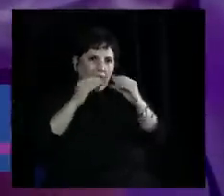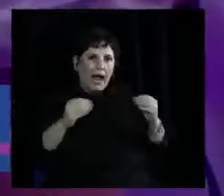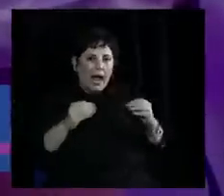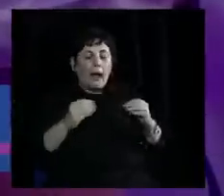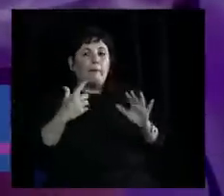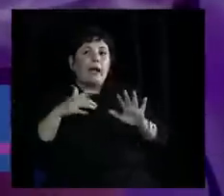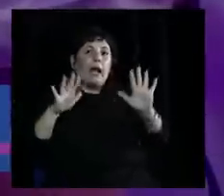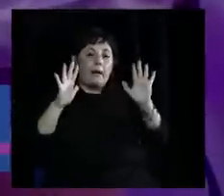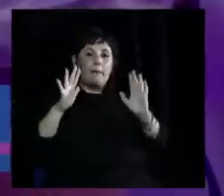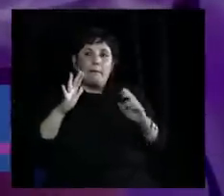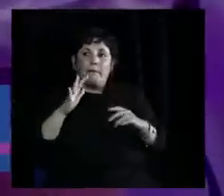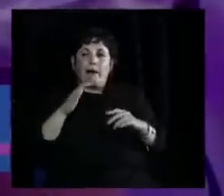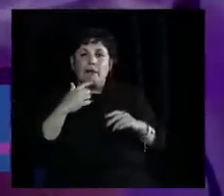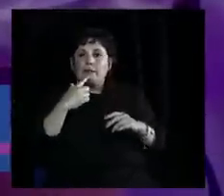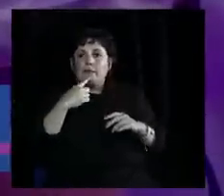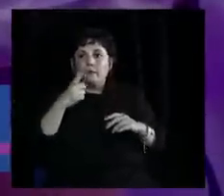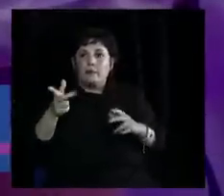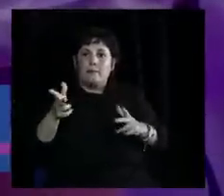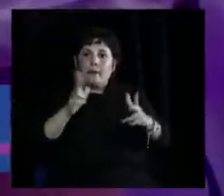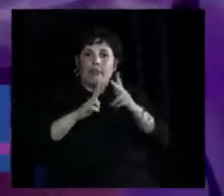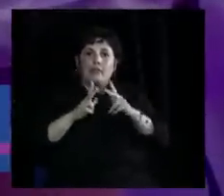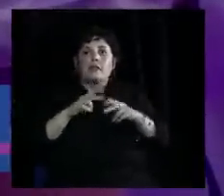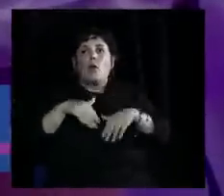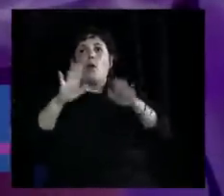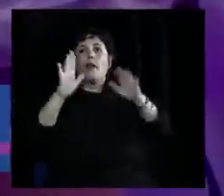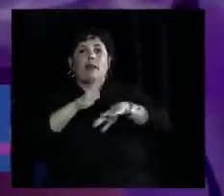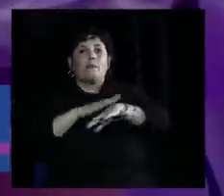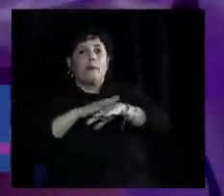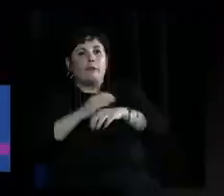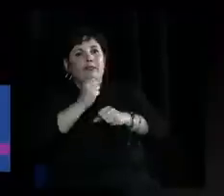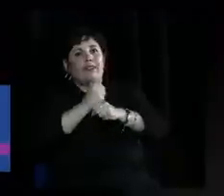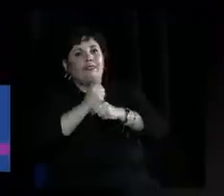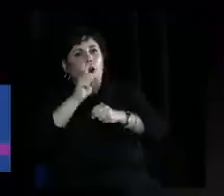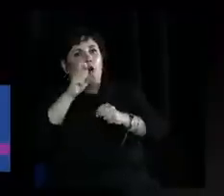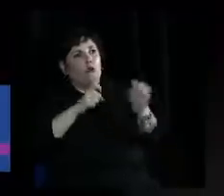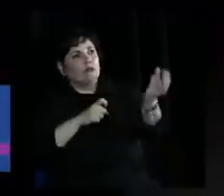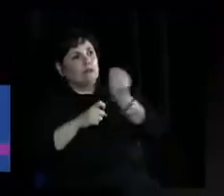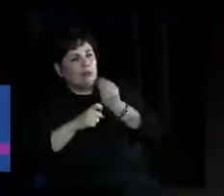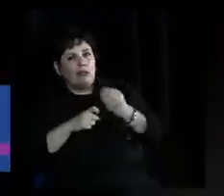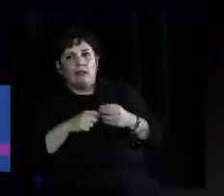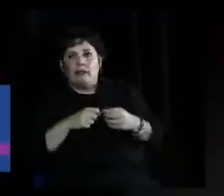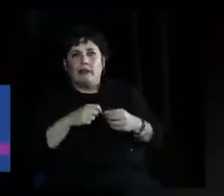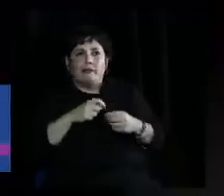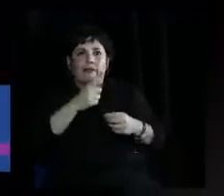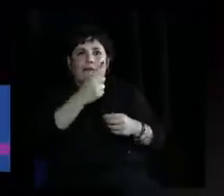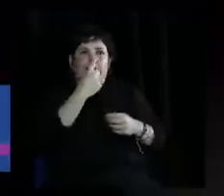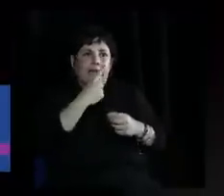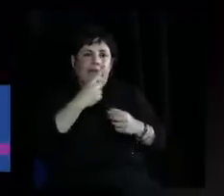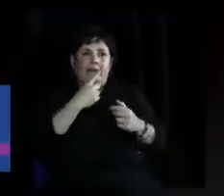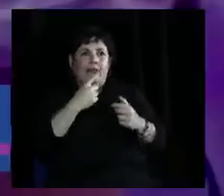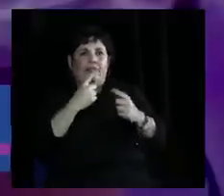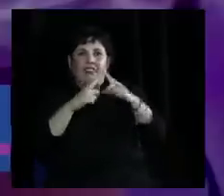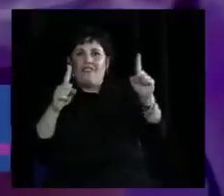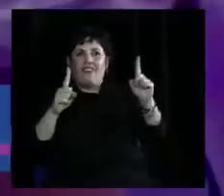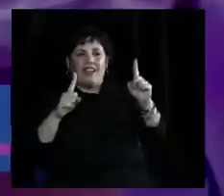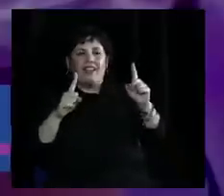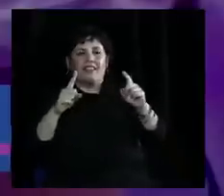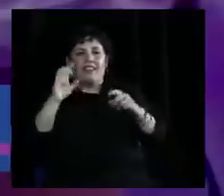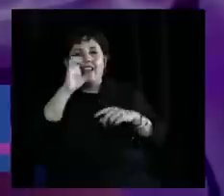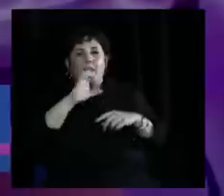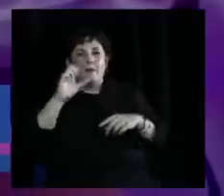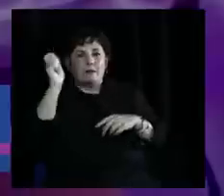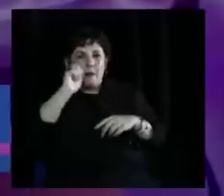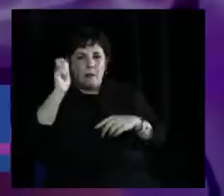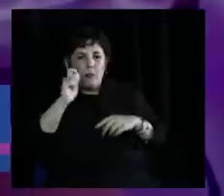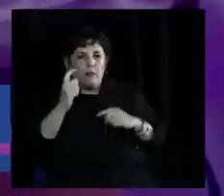sea exactamente así, que en cualquier momento los trabajadores de OSE y trabajadoras, los trabajadores de los diferentes entes públicos